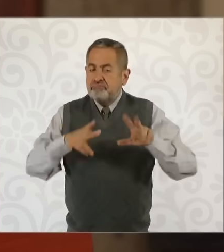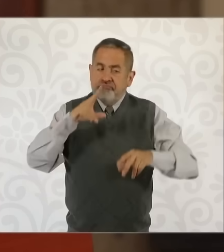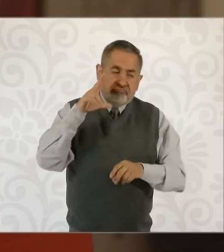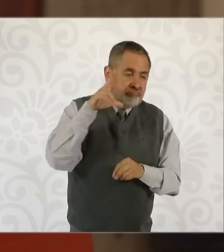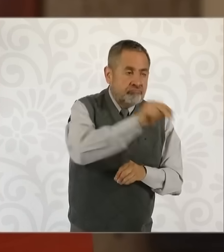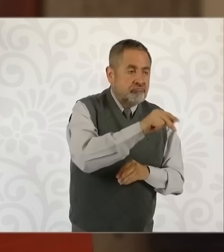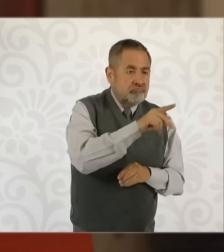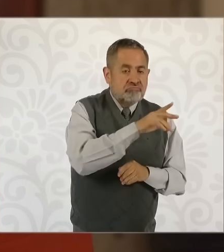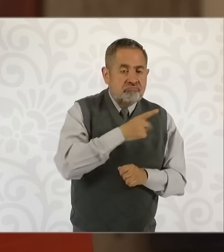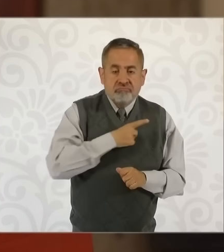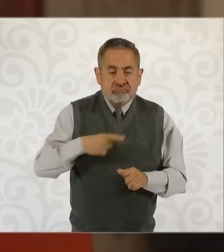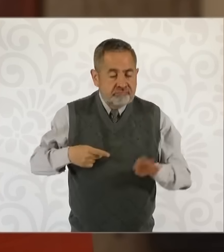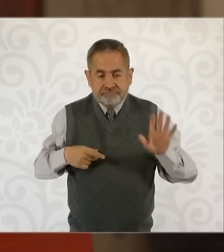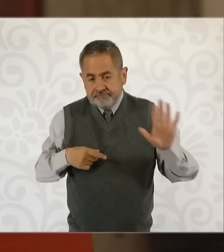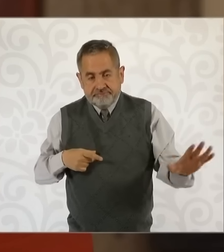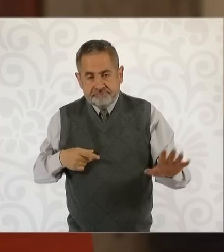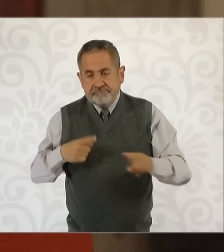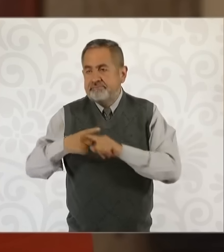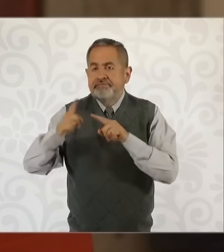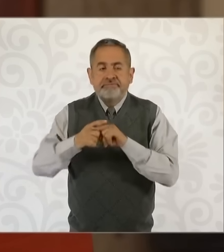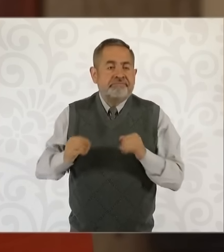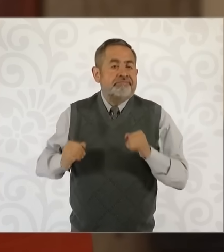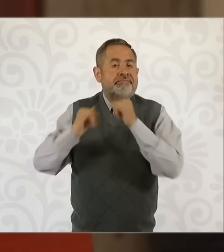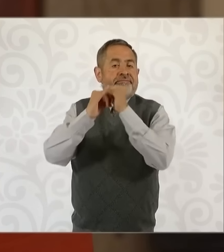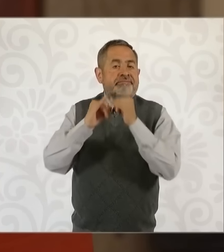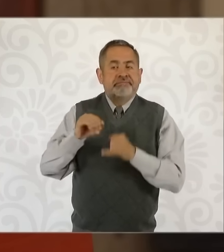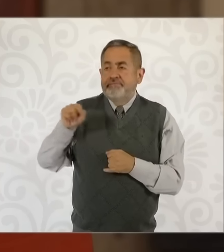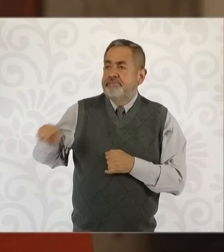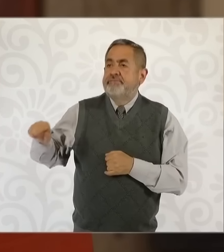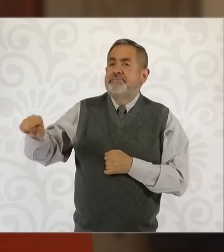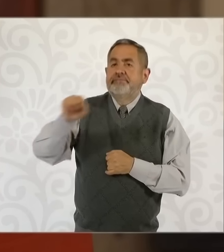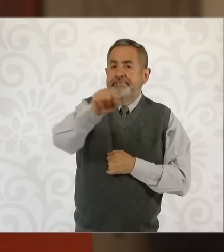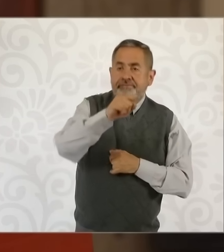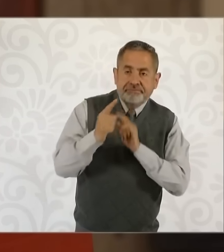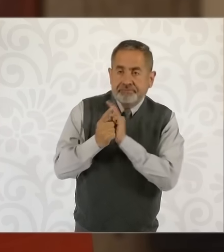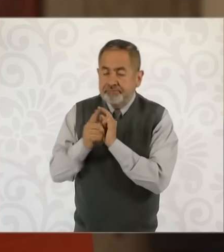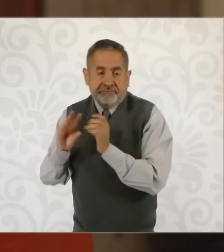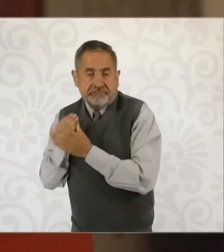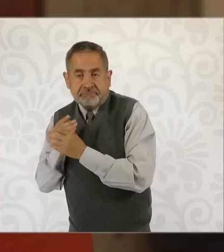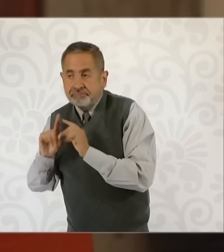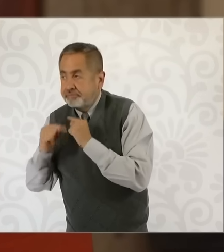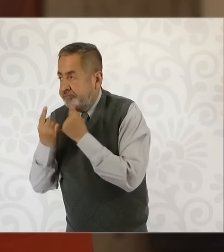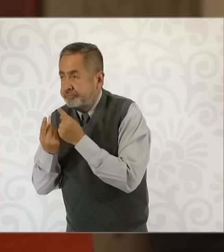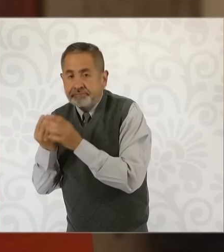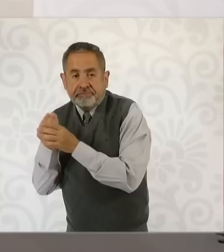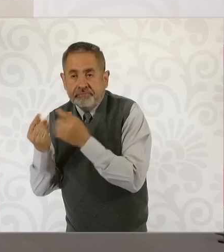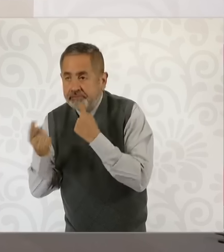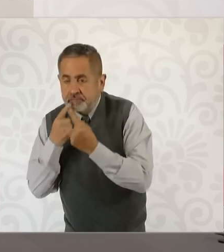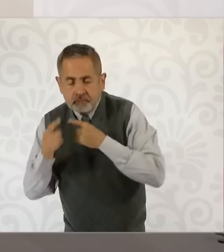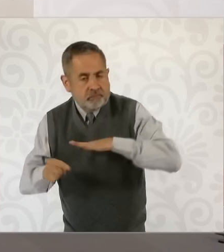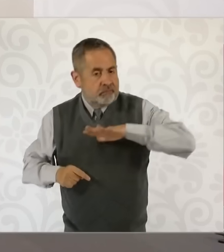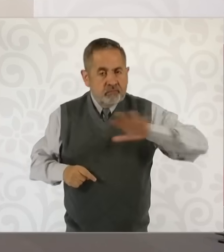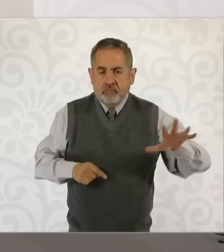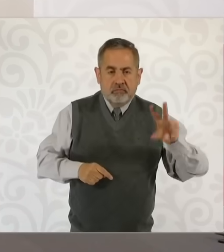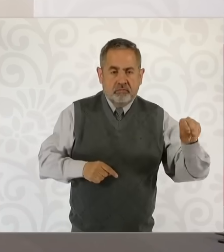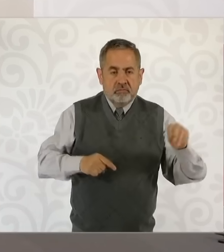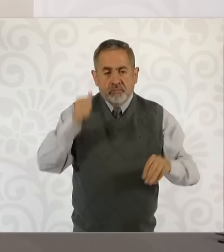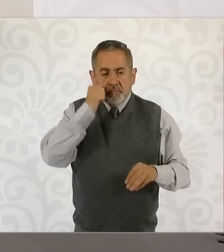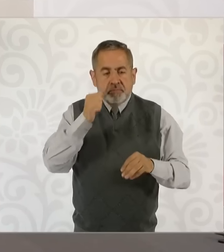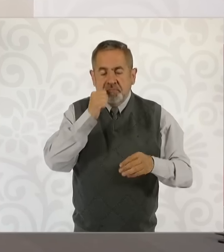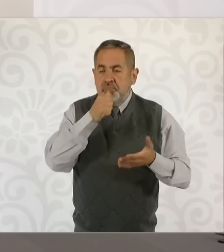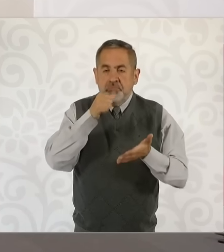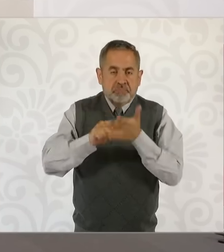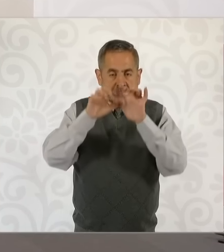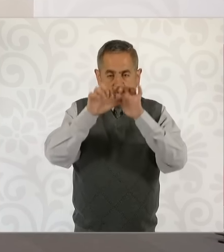Exteriores o de las dependencias que correspondan en términos de los respectivos convenios, deberán poner en conocimiento de las